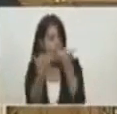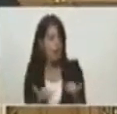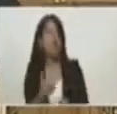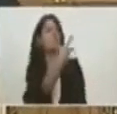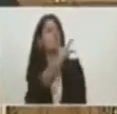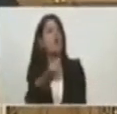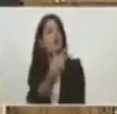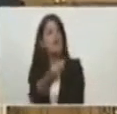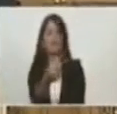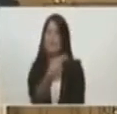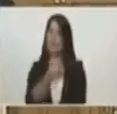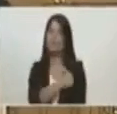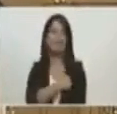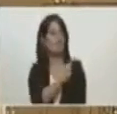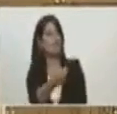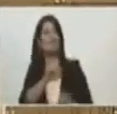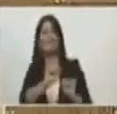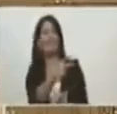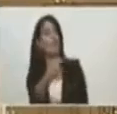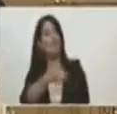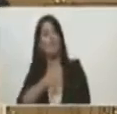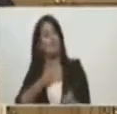no. Vamos a permitirlo.